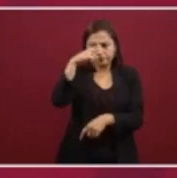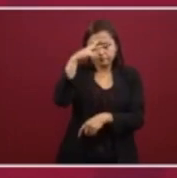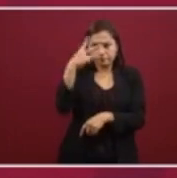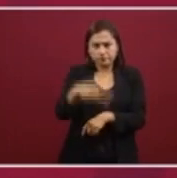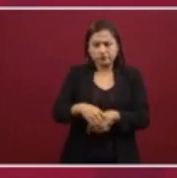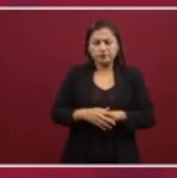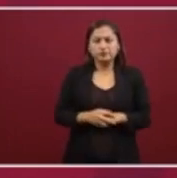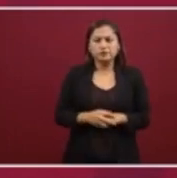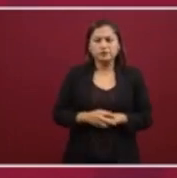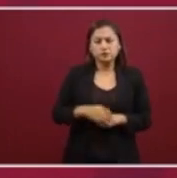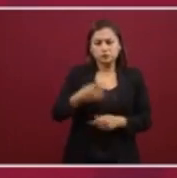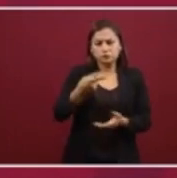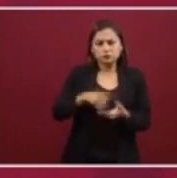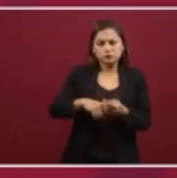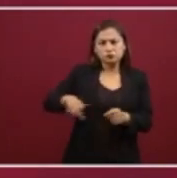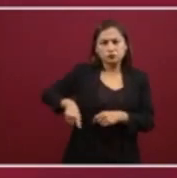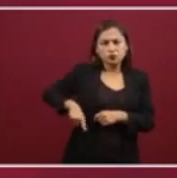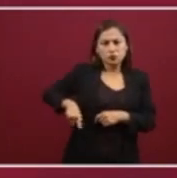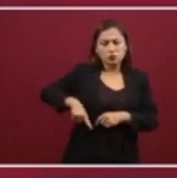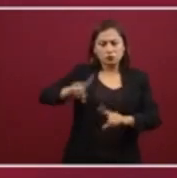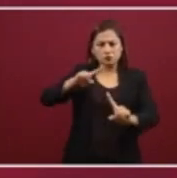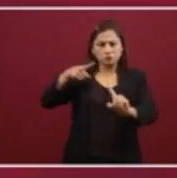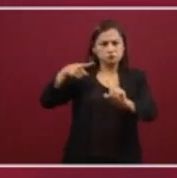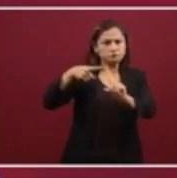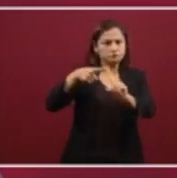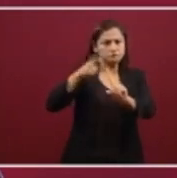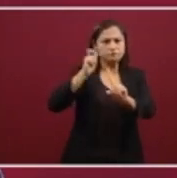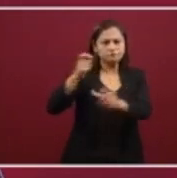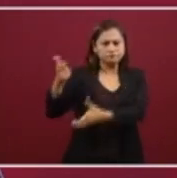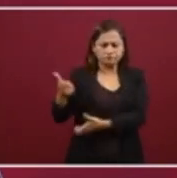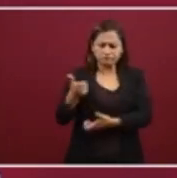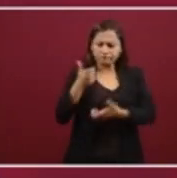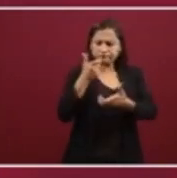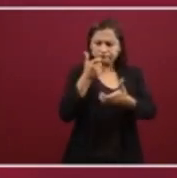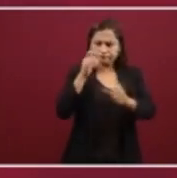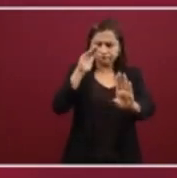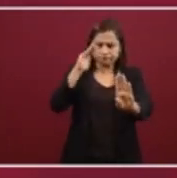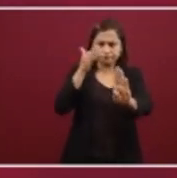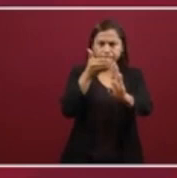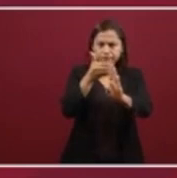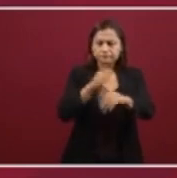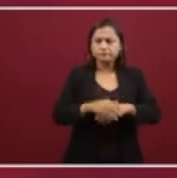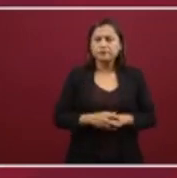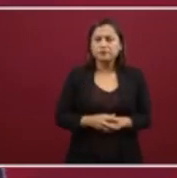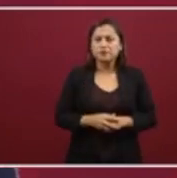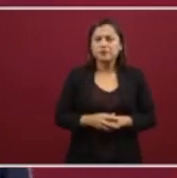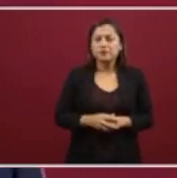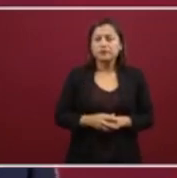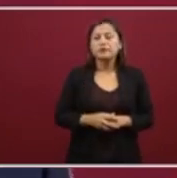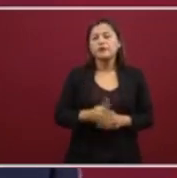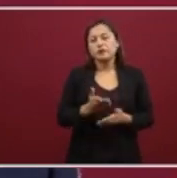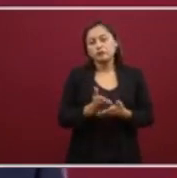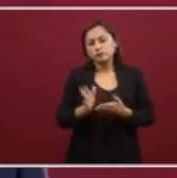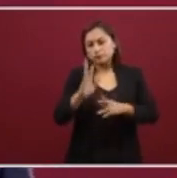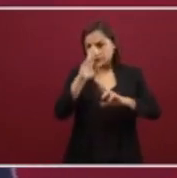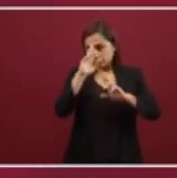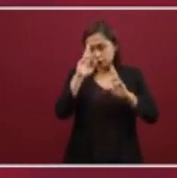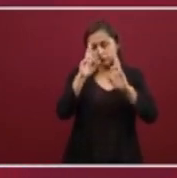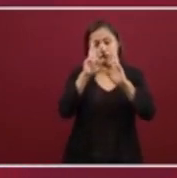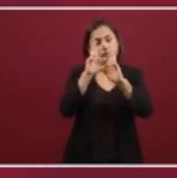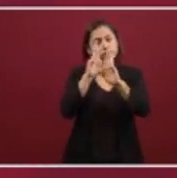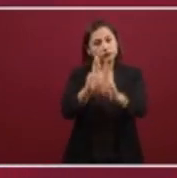bien el presupuesto público, de respetar la